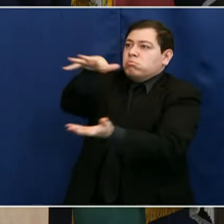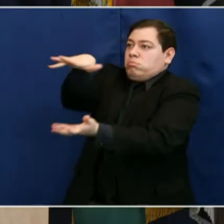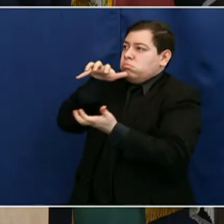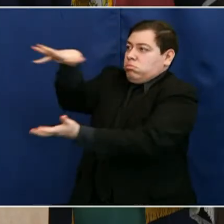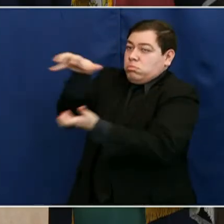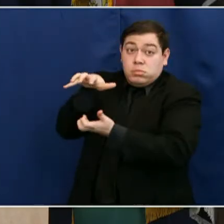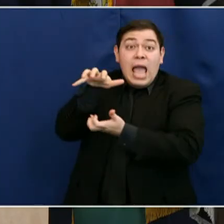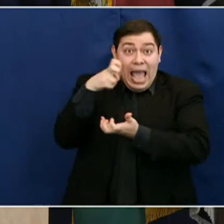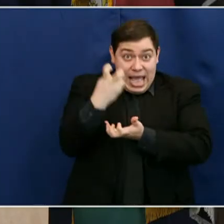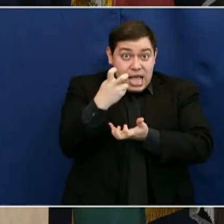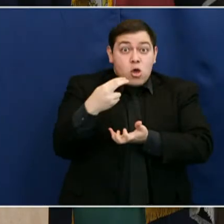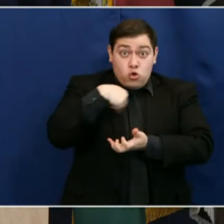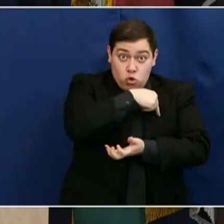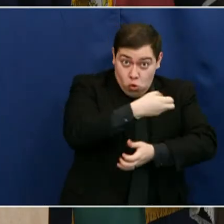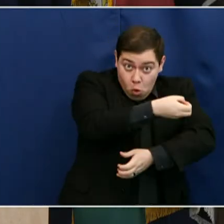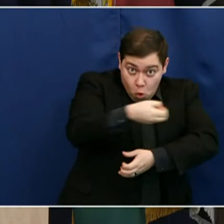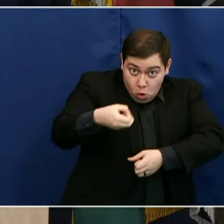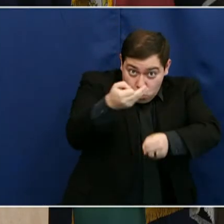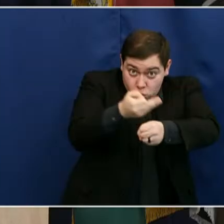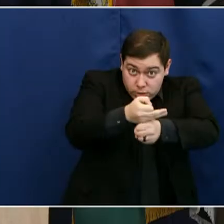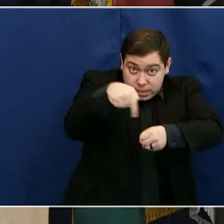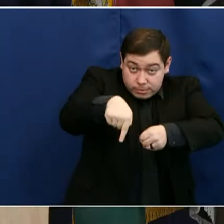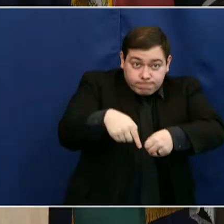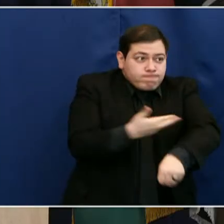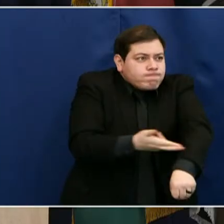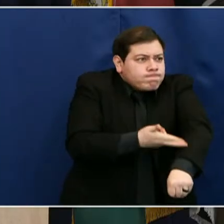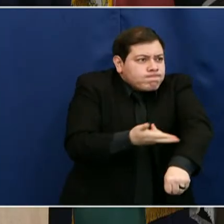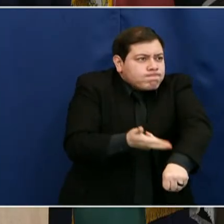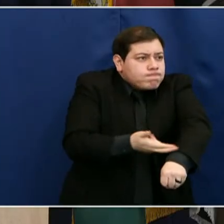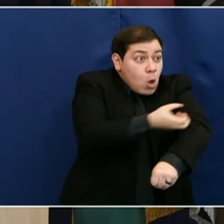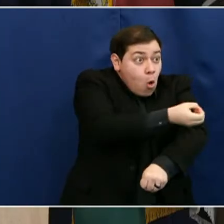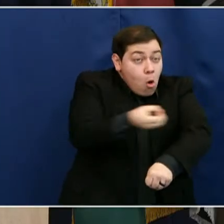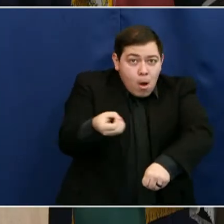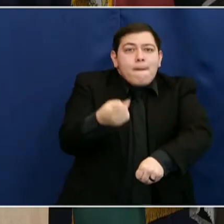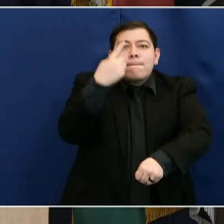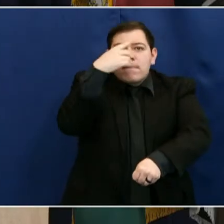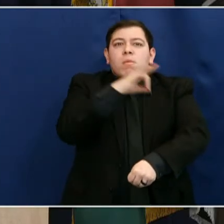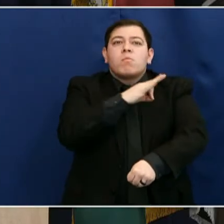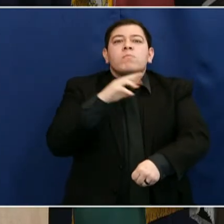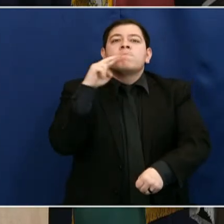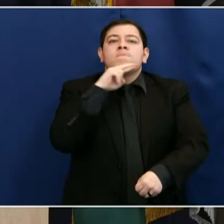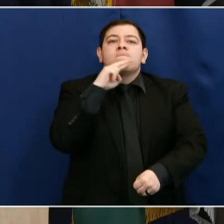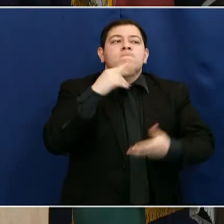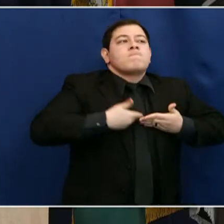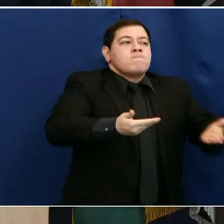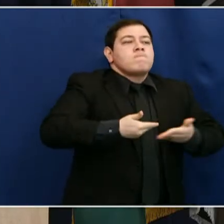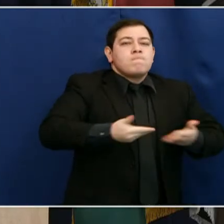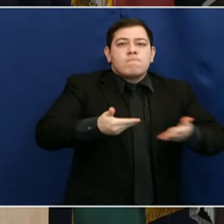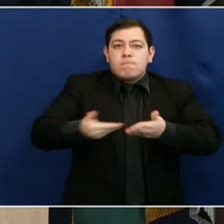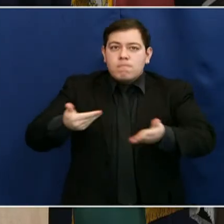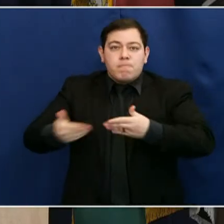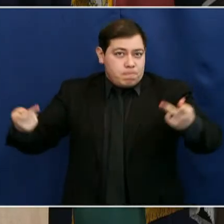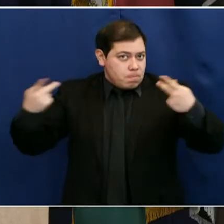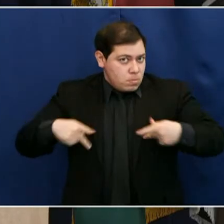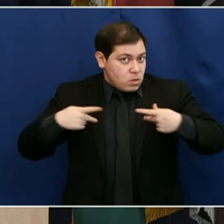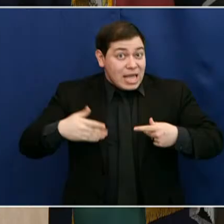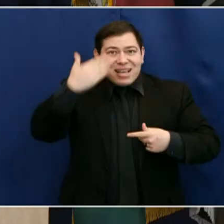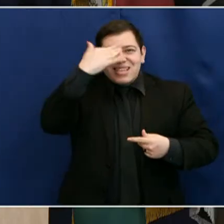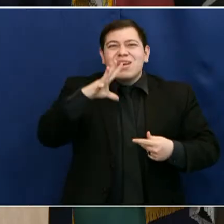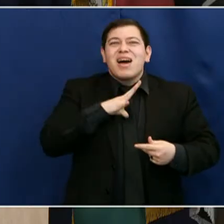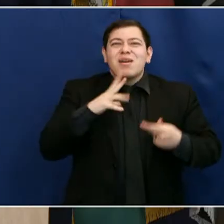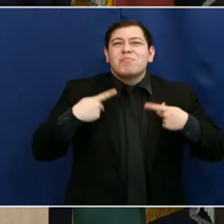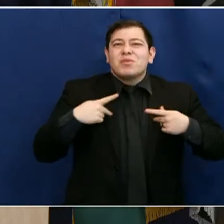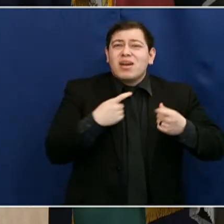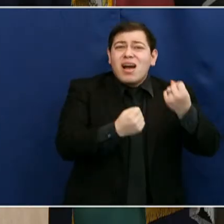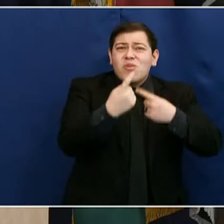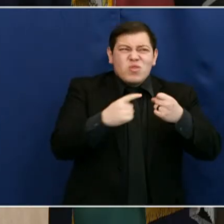pronto las vamos a poder distribuir. Creamos una infraestructura específicamente en las áreas en donde sabemos que ocupamos más acceso